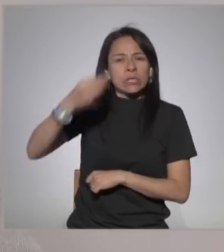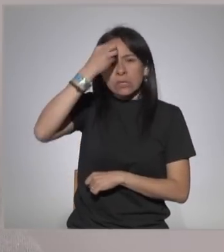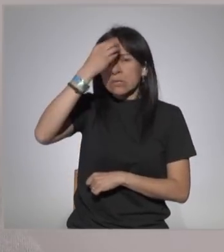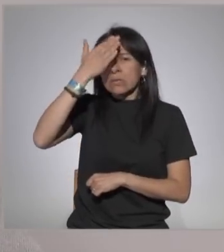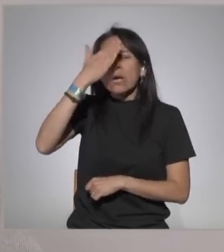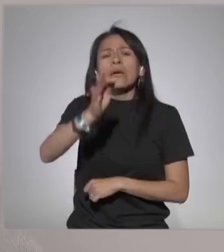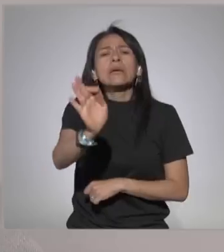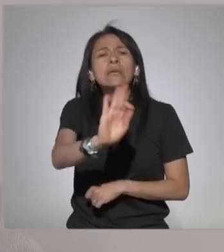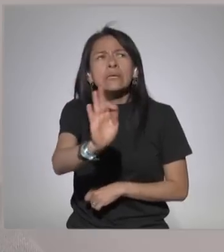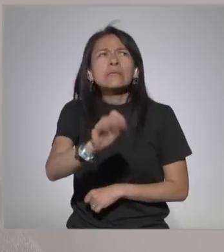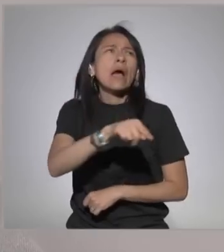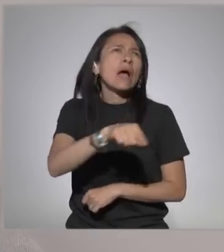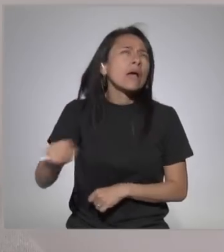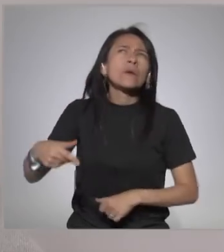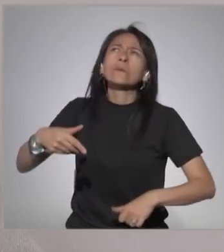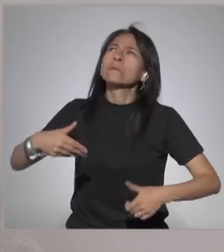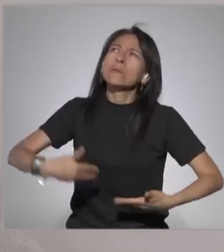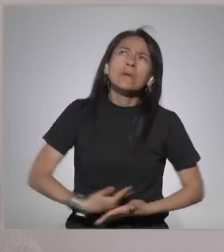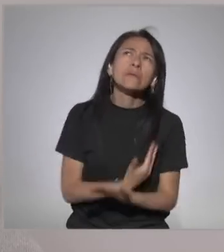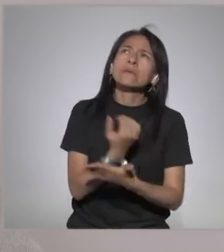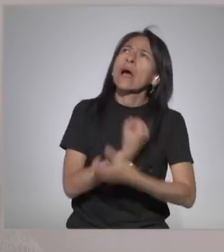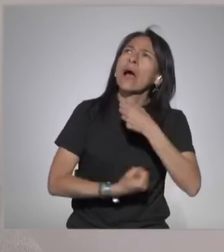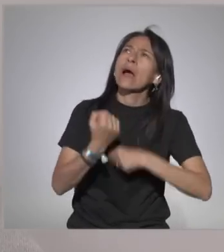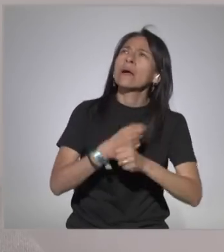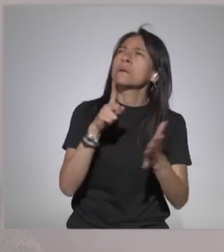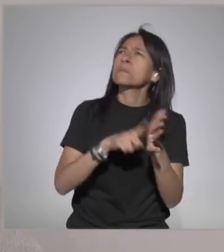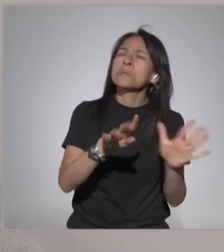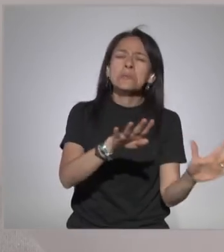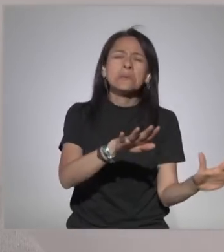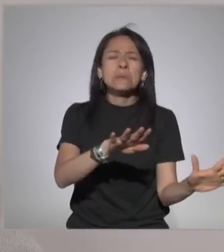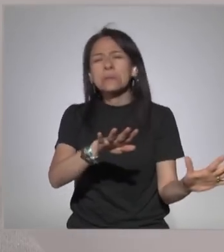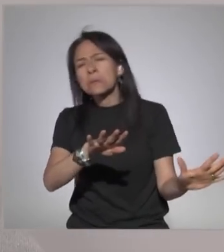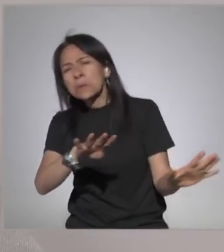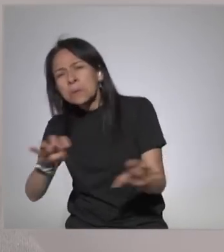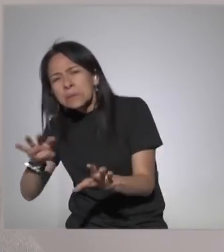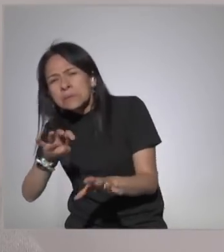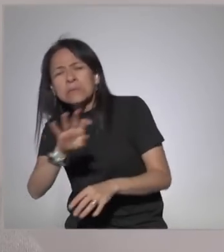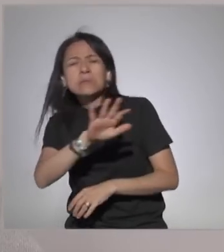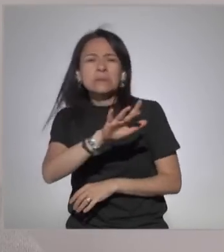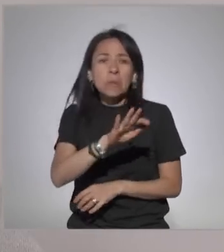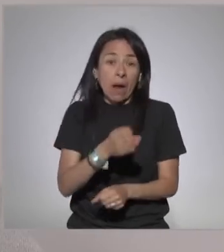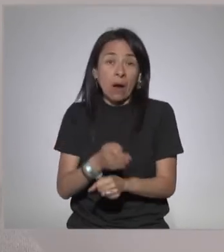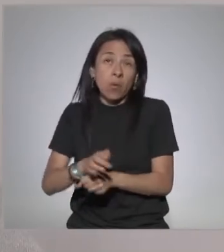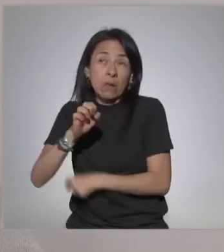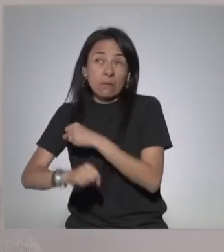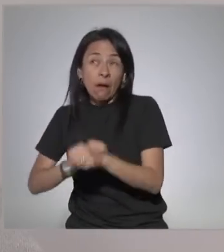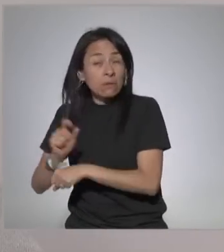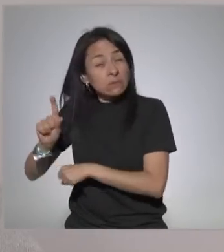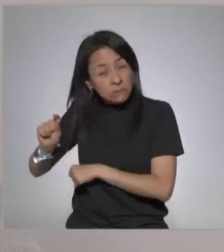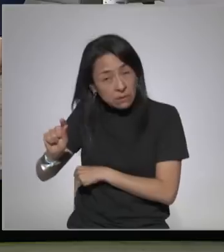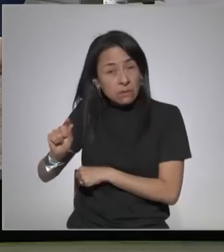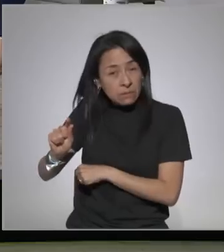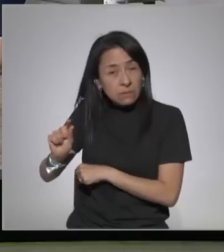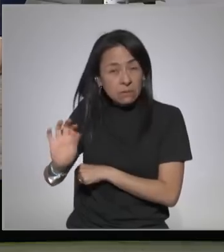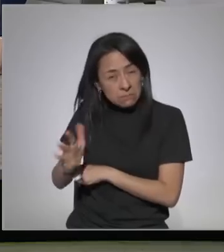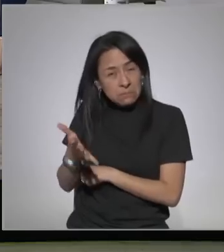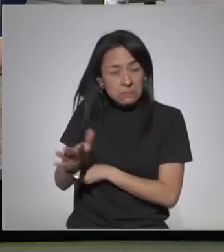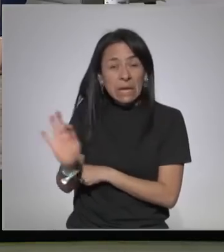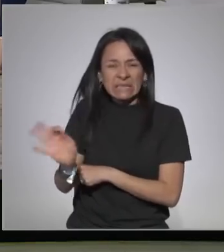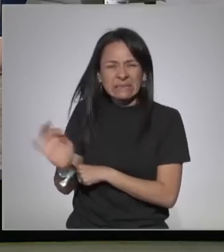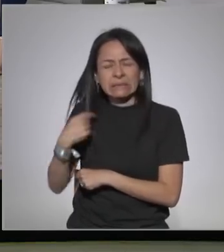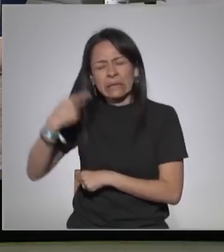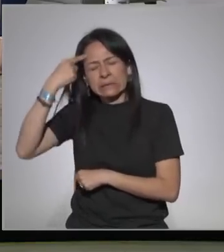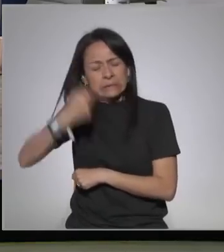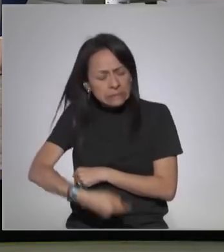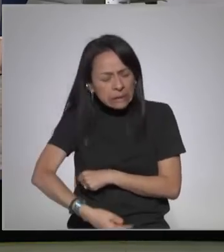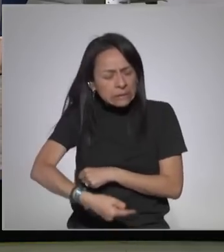nacieron probablemente en los 50, personas que ahorita ya están en sus 70, o sea, ¿qué es lo que motiva que tengas este cambio pues, de